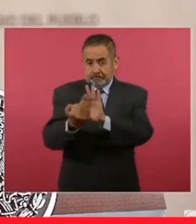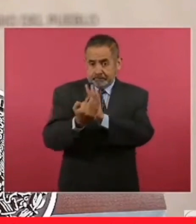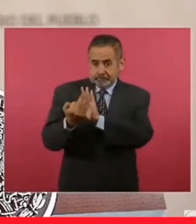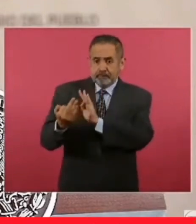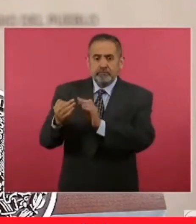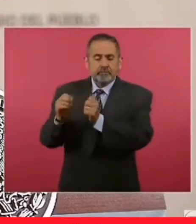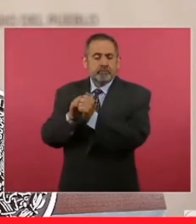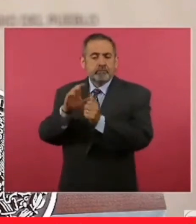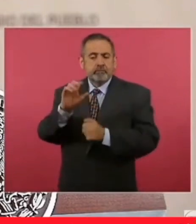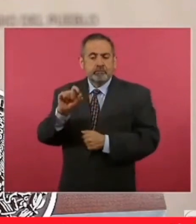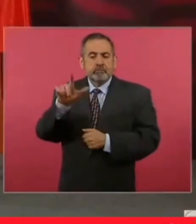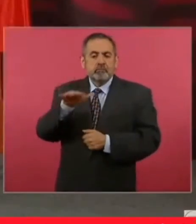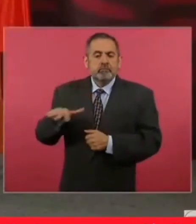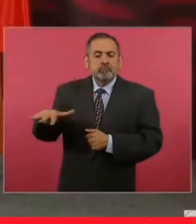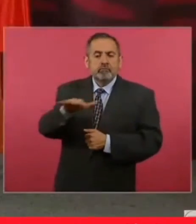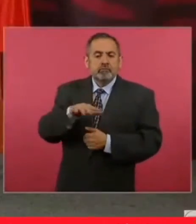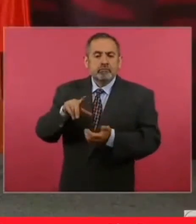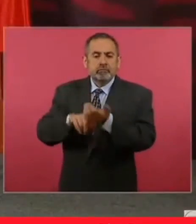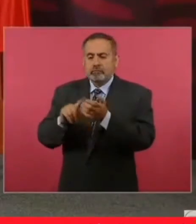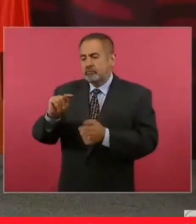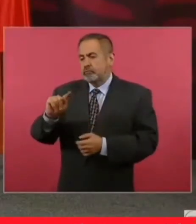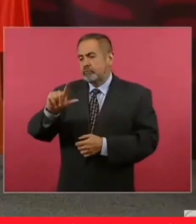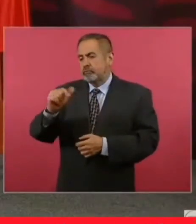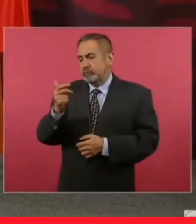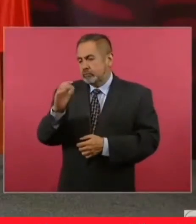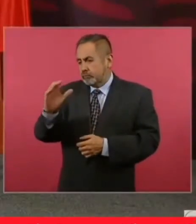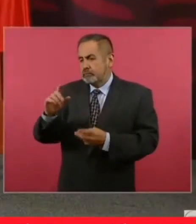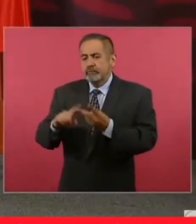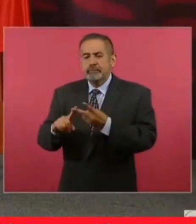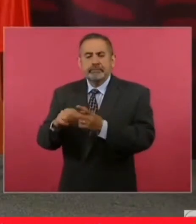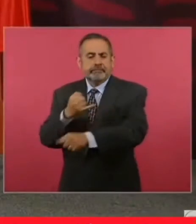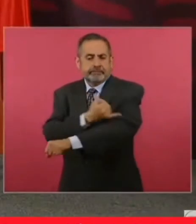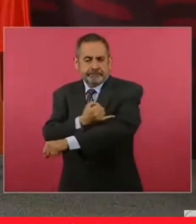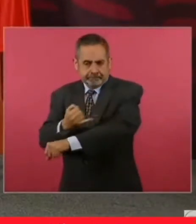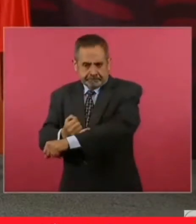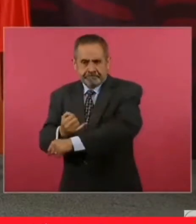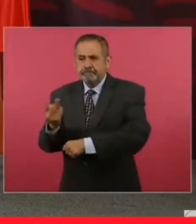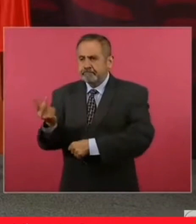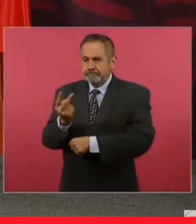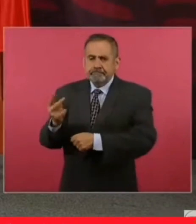fundamentalmente colonias de Tláhuac e Iztapalapa.